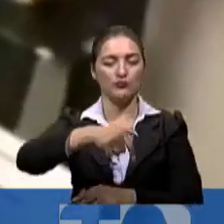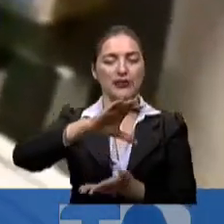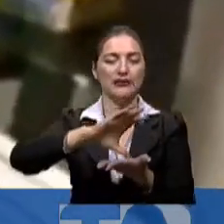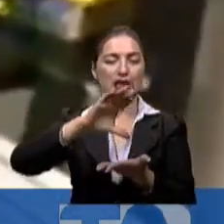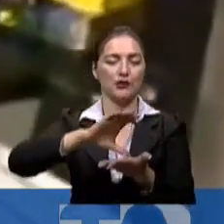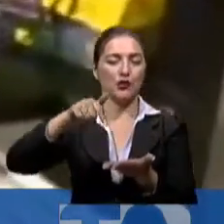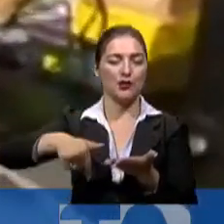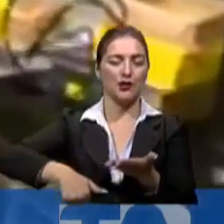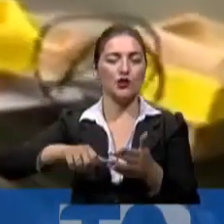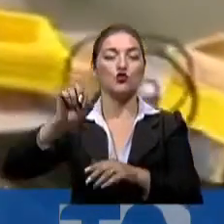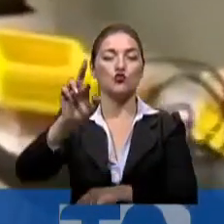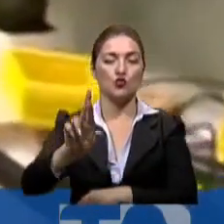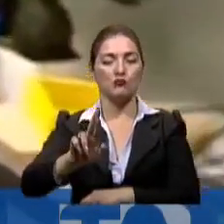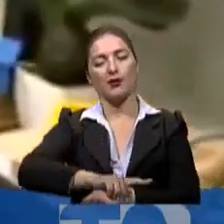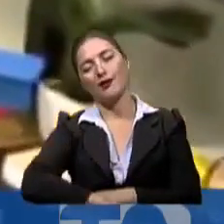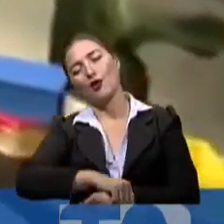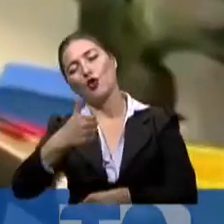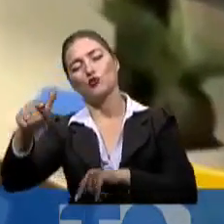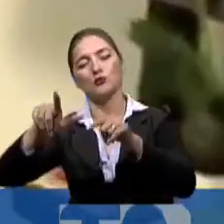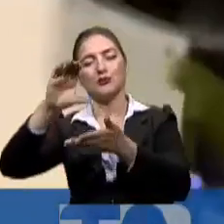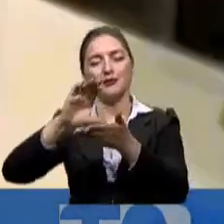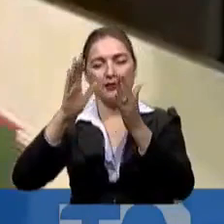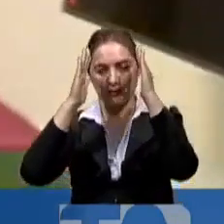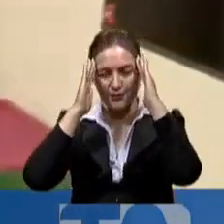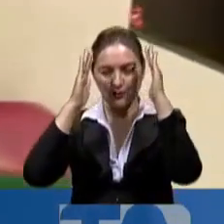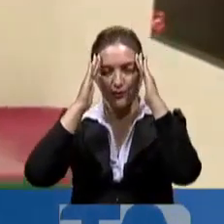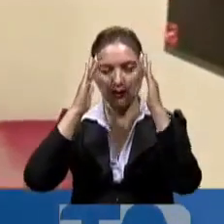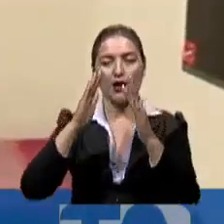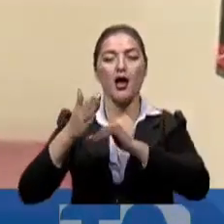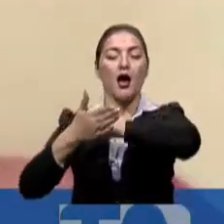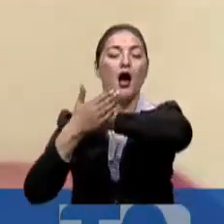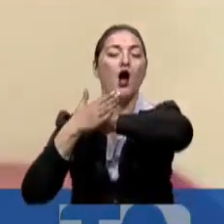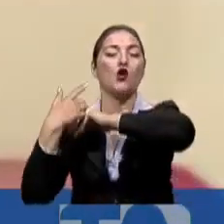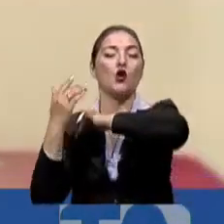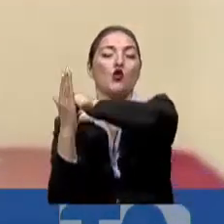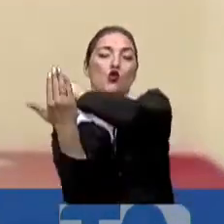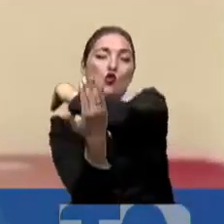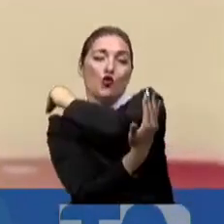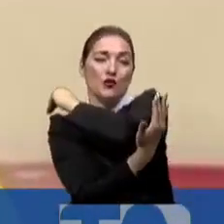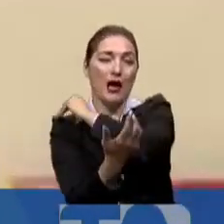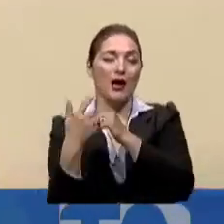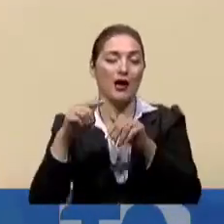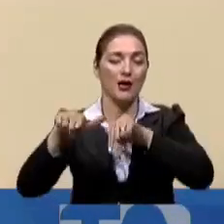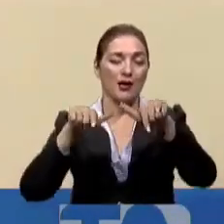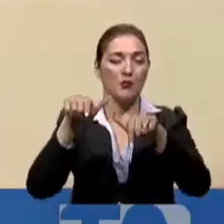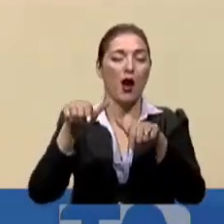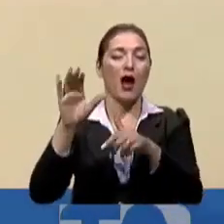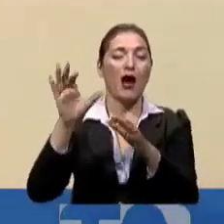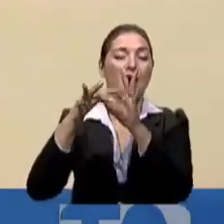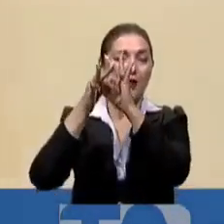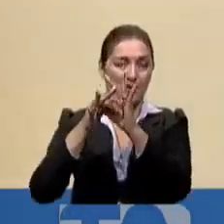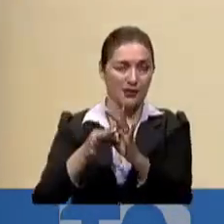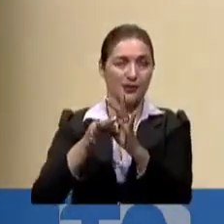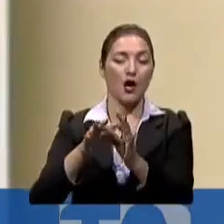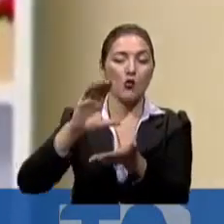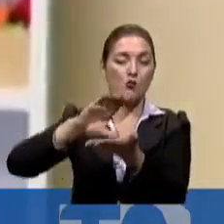Metropolitana de salud Sur pero también tenemos el centro de atención ambulatoria de la ronda que se encuentra anclado a la unidad Metropolitana de salud centro Entonces